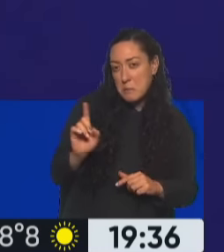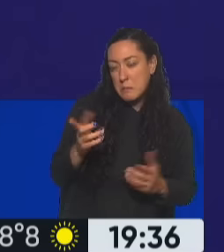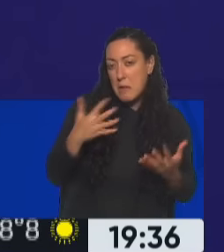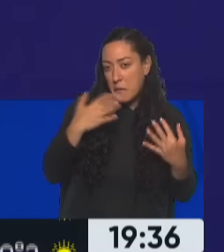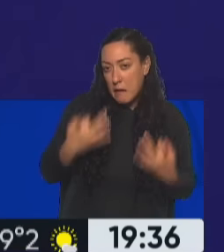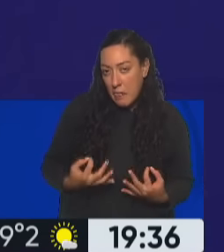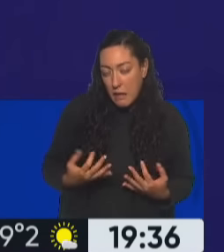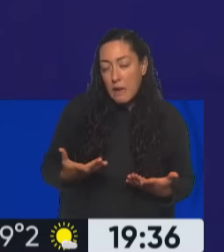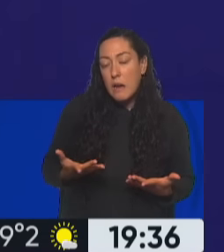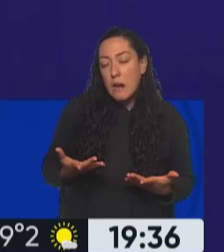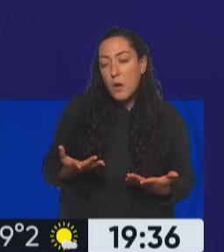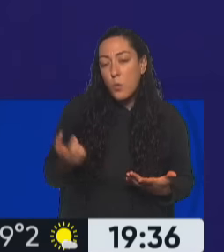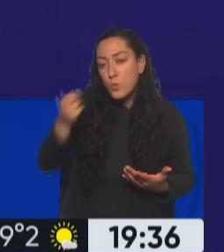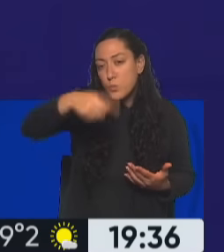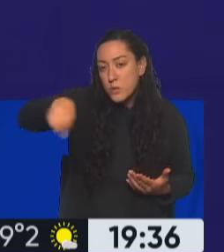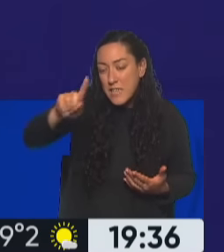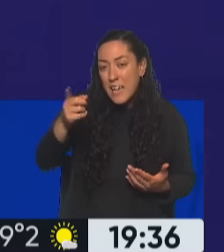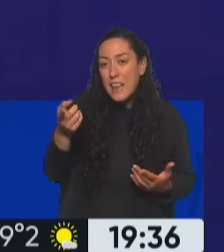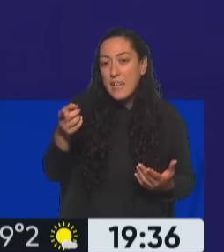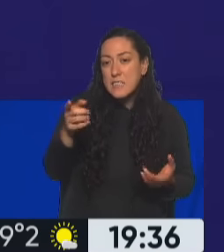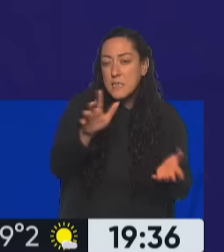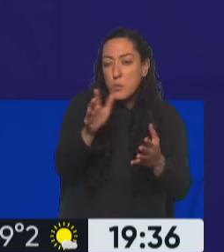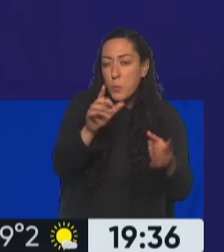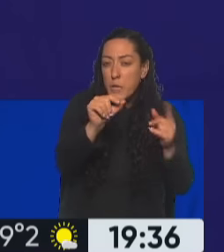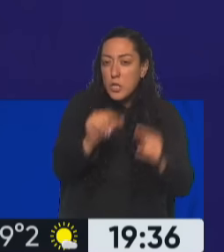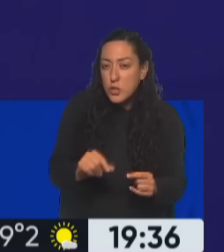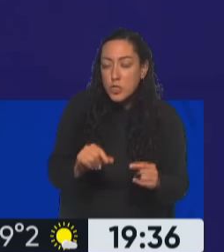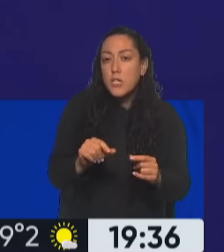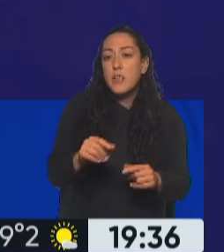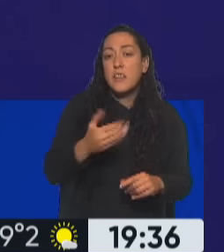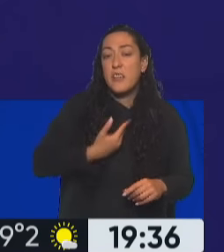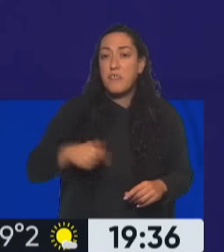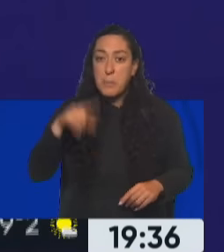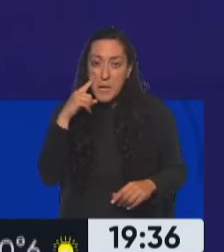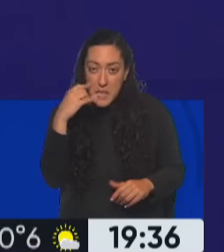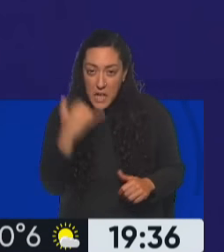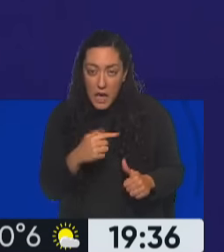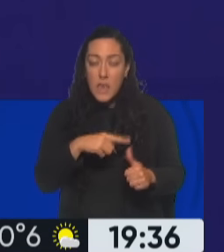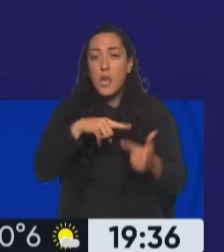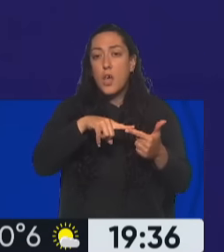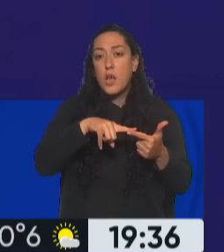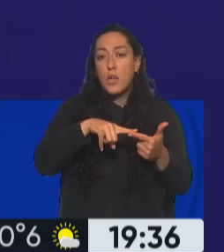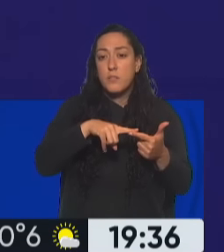Sinceramente, ustedes tienen las estimaciones del Fondo Monetario Internacional y